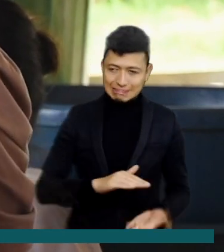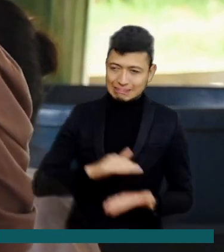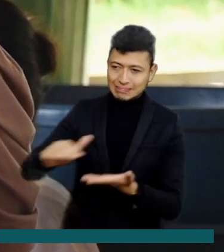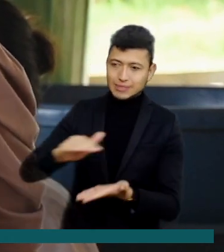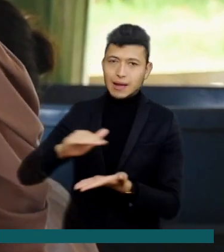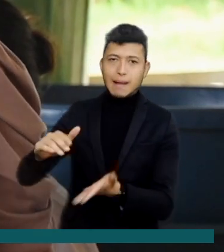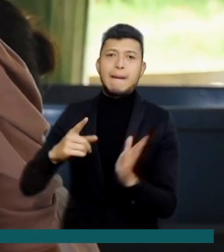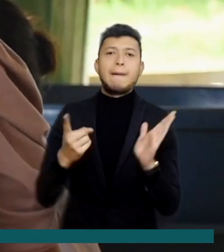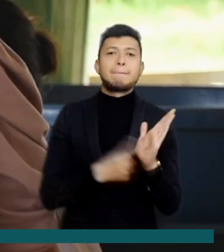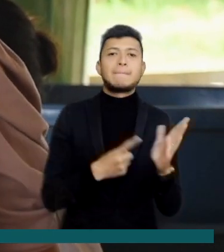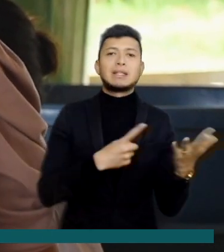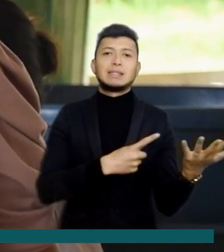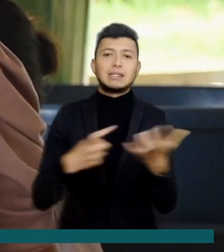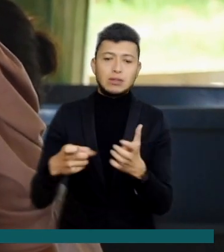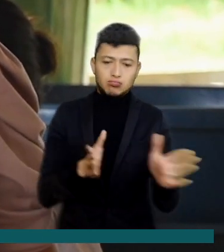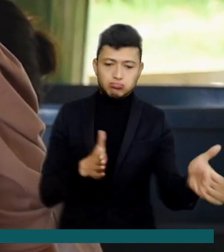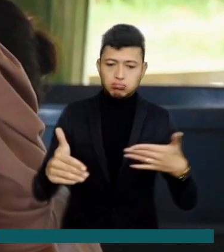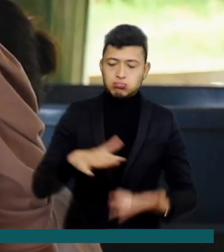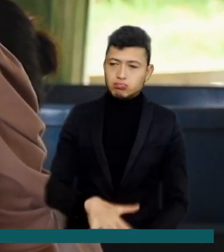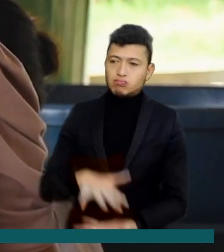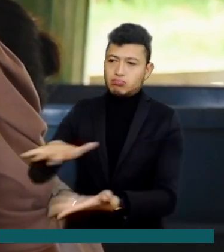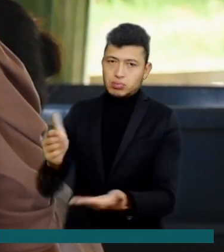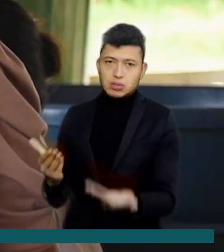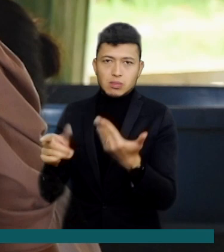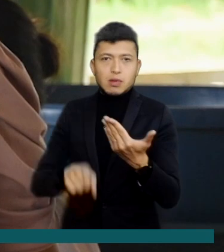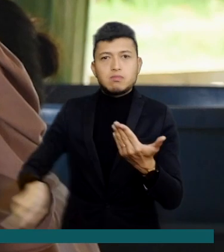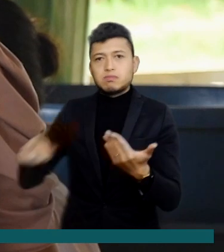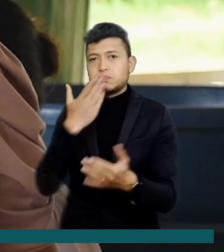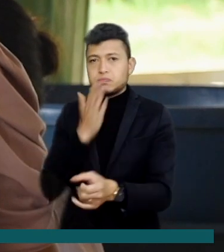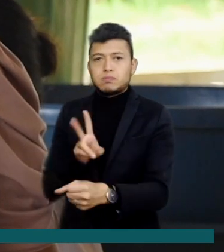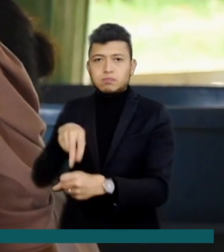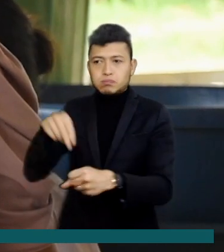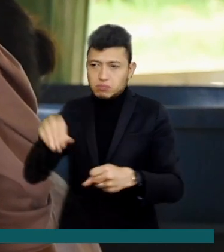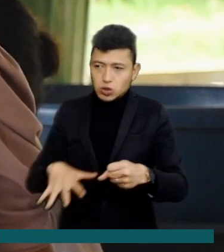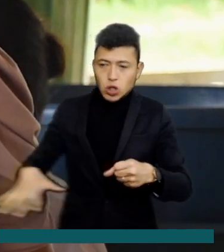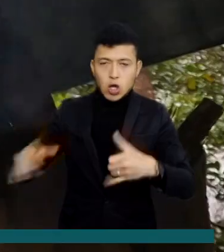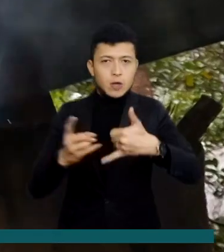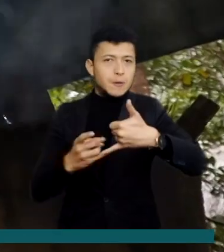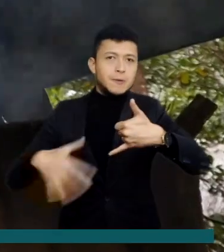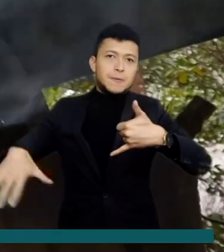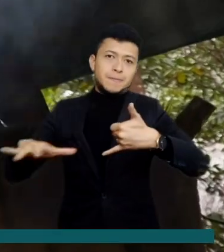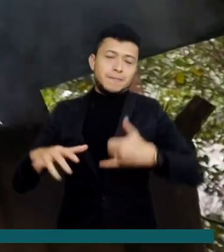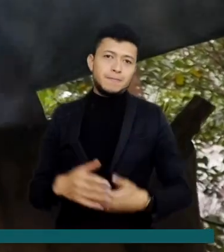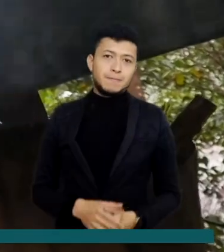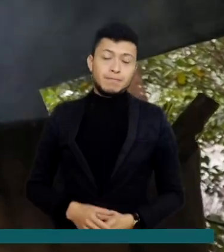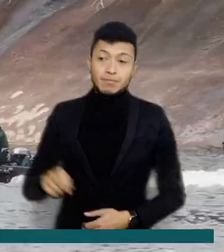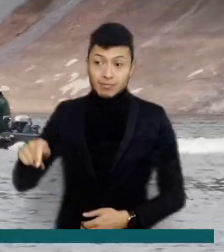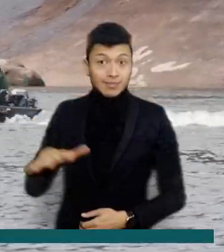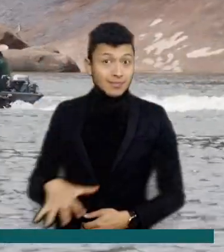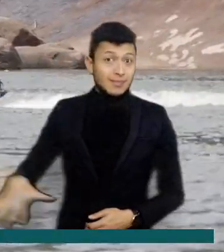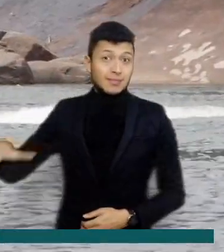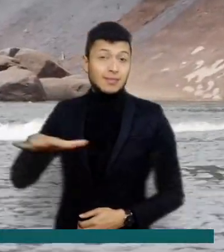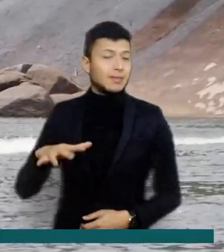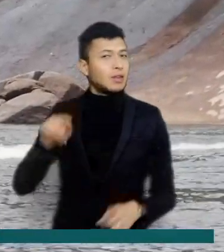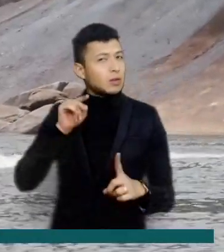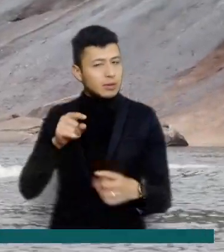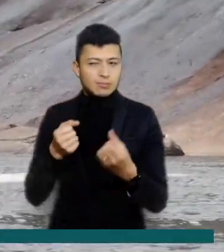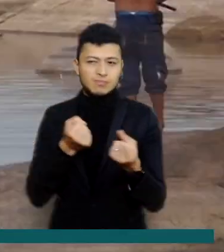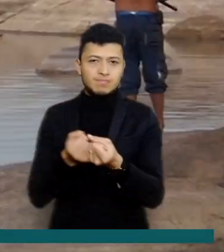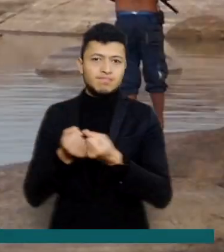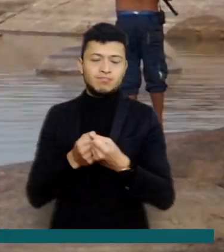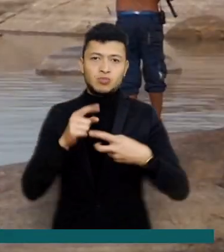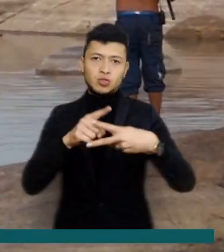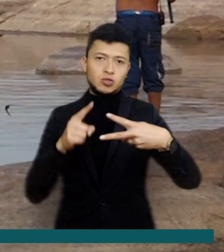de más de 1.600 kits que beneficiarán a las familias indígenas de todo el territorio guainiano. Este proyecto busca fortalecer dos líneas